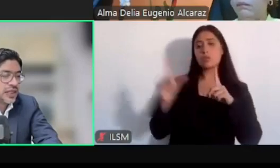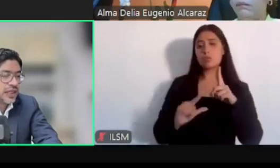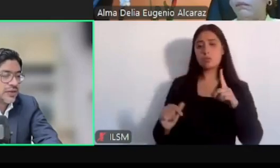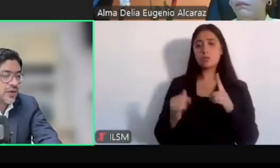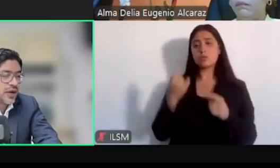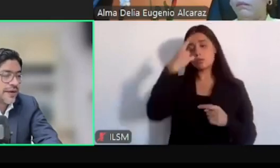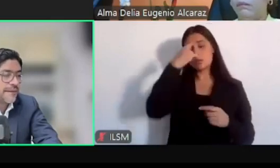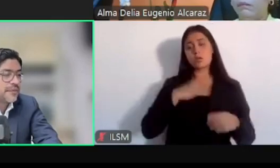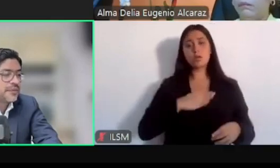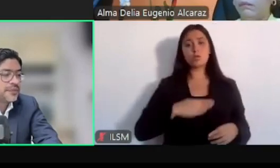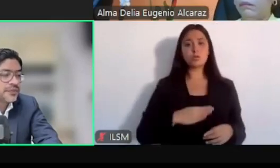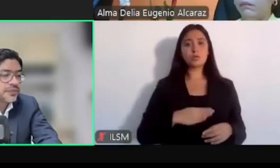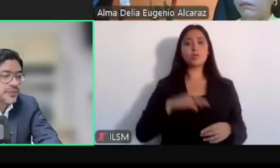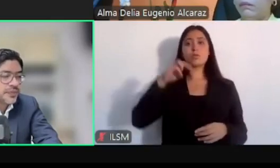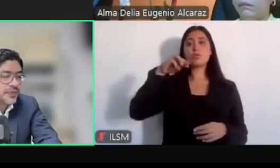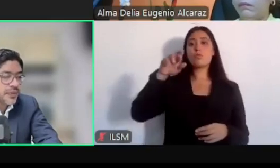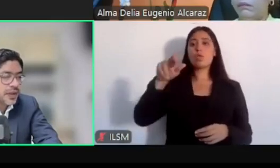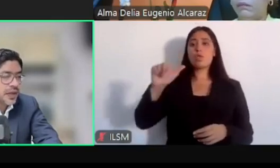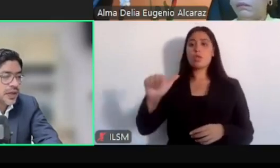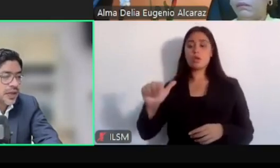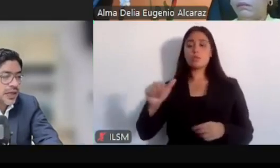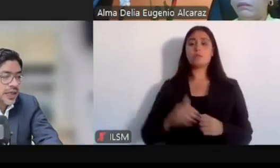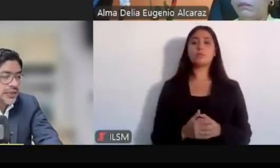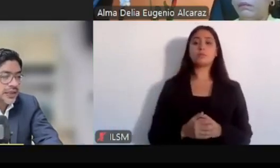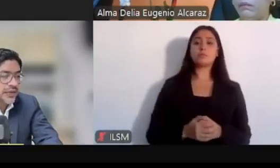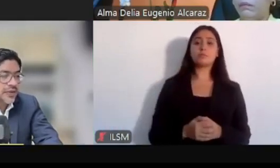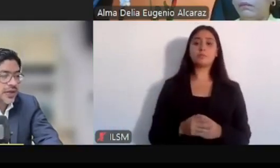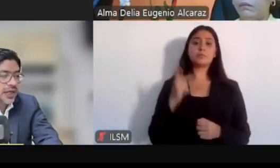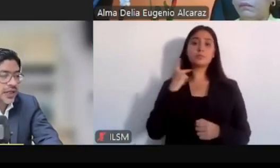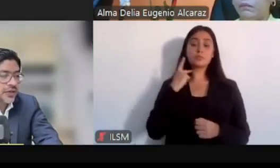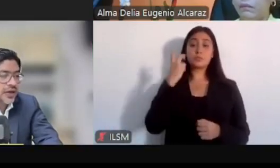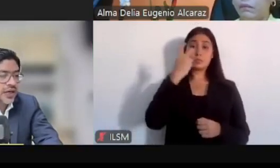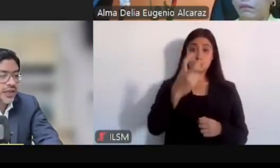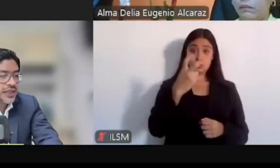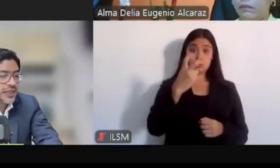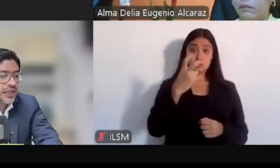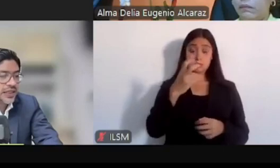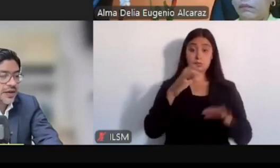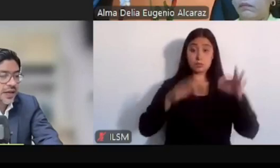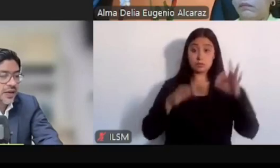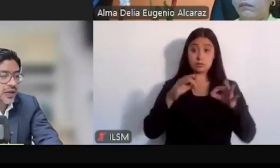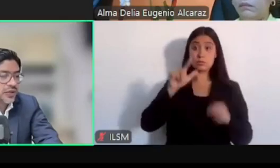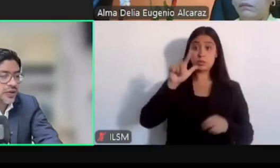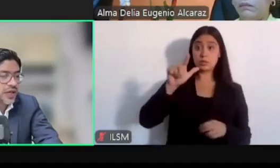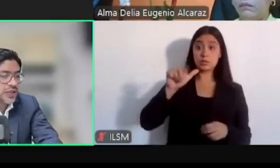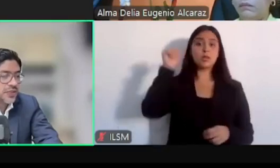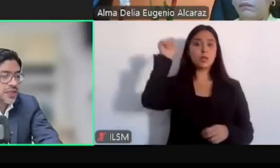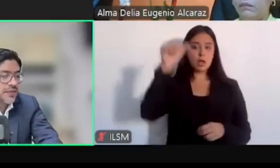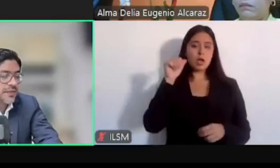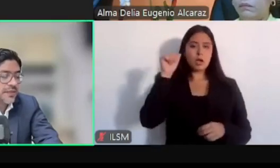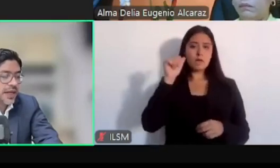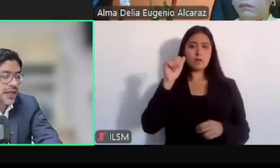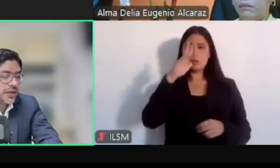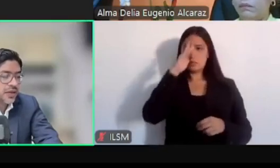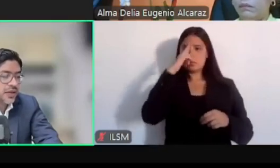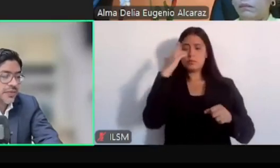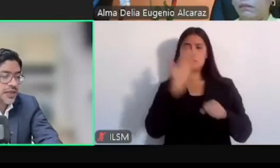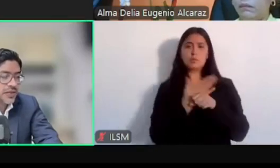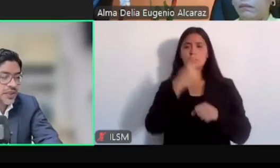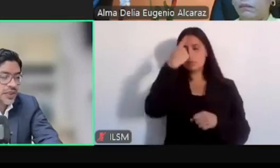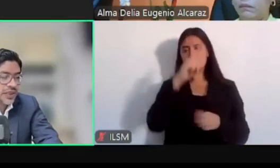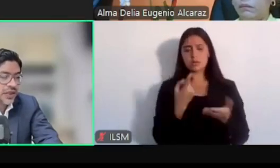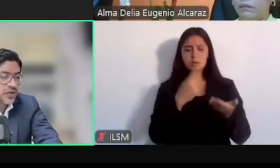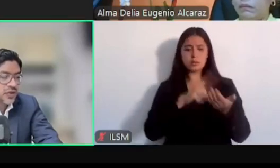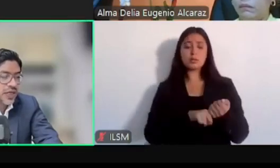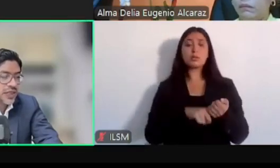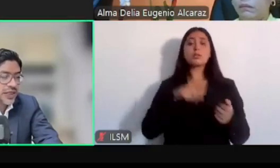Justicia de morena este tribunal electoral el 17 de abril ordenó la responsable para que dentro del plazo